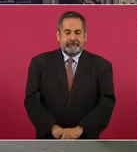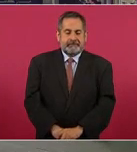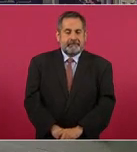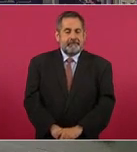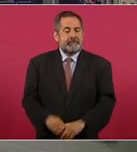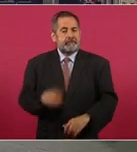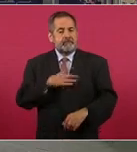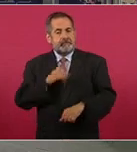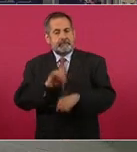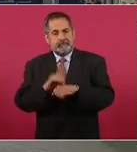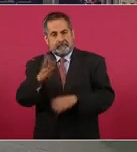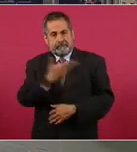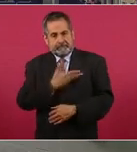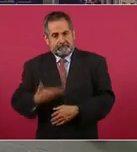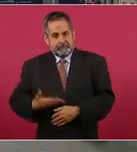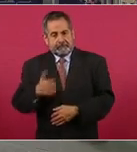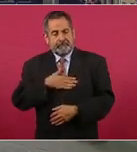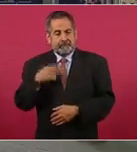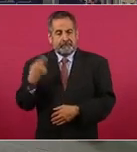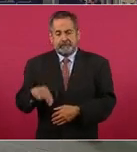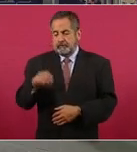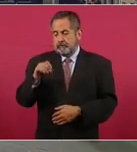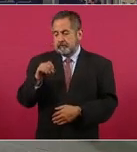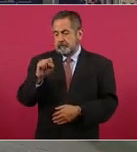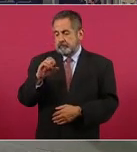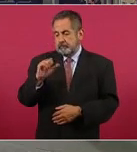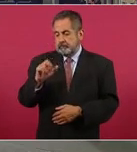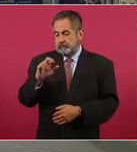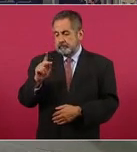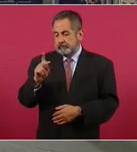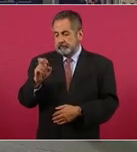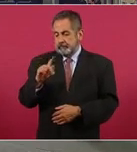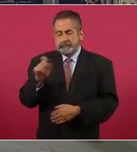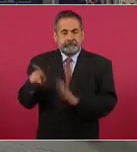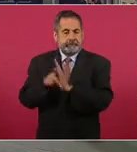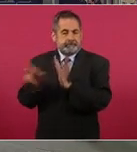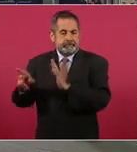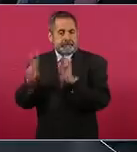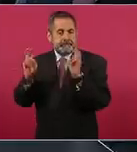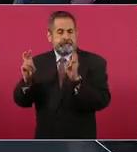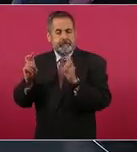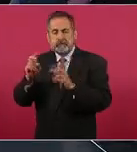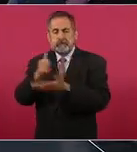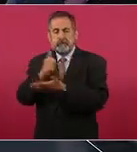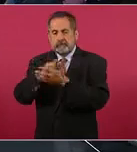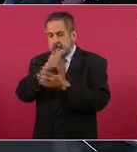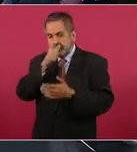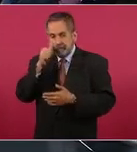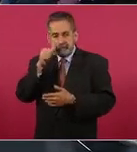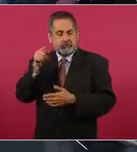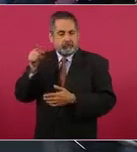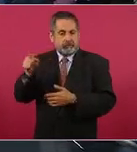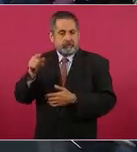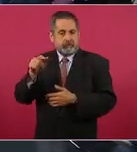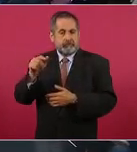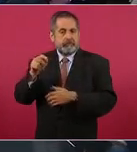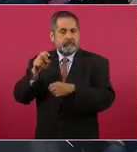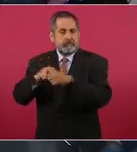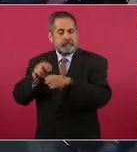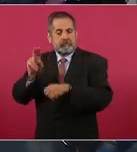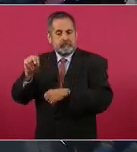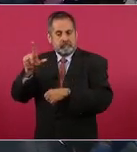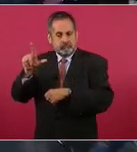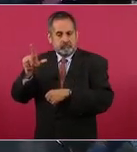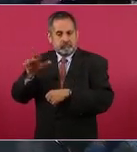Buenos días, señor presidente. Mi nombre es Miguel Oscar Pérez. Vengo del periódico La Última Palabra de Juárez y Cadereyta Jiménez en el estado de Nuevo